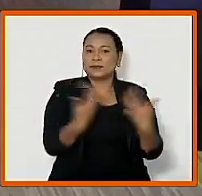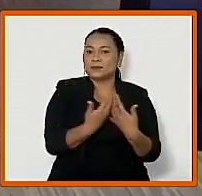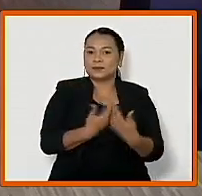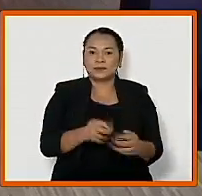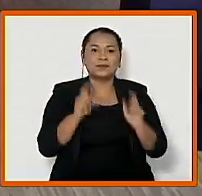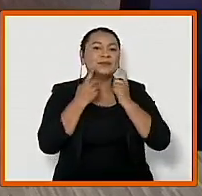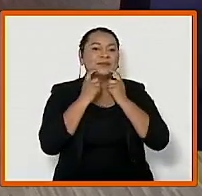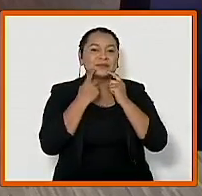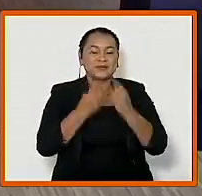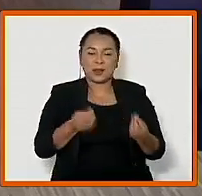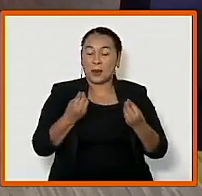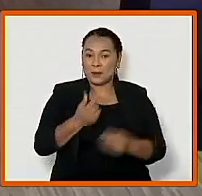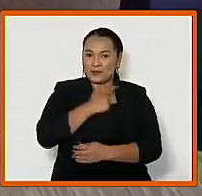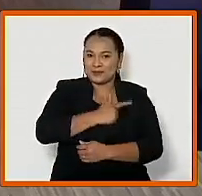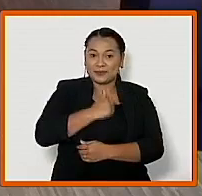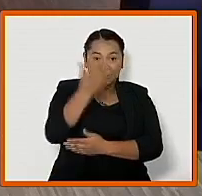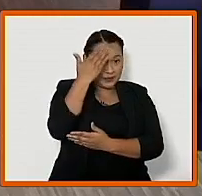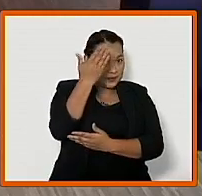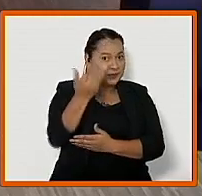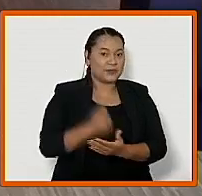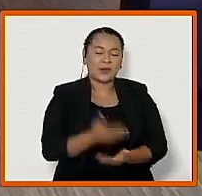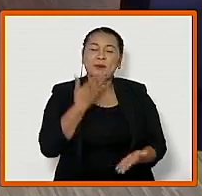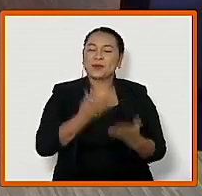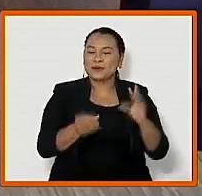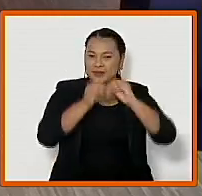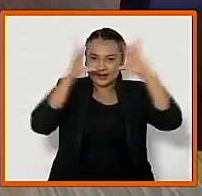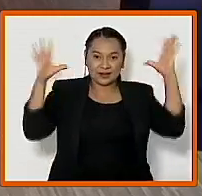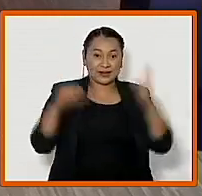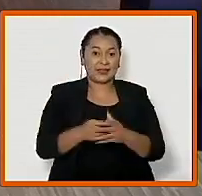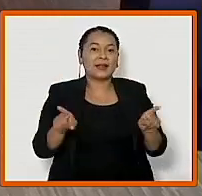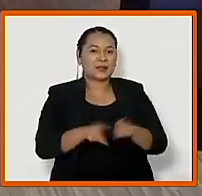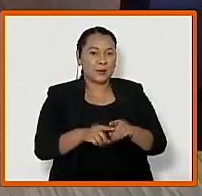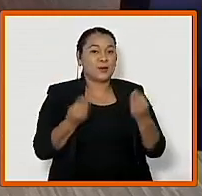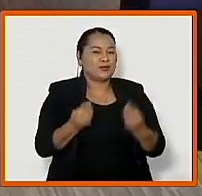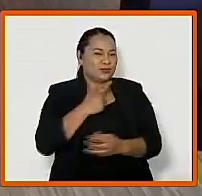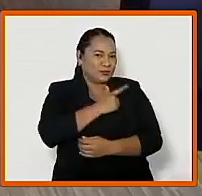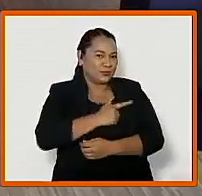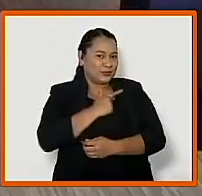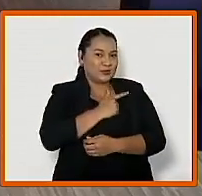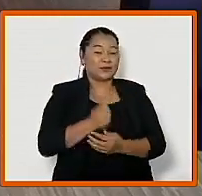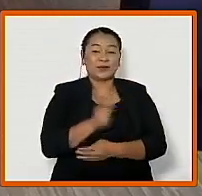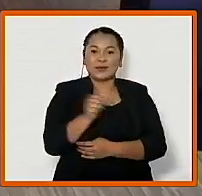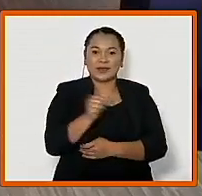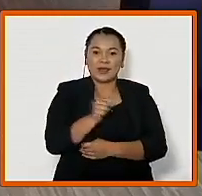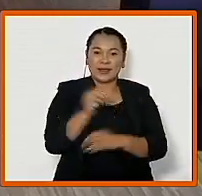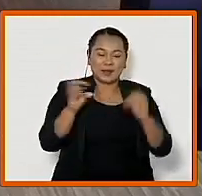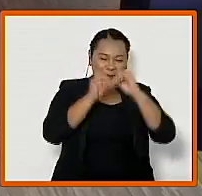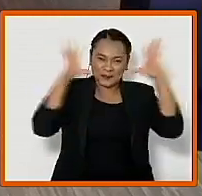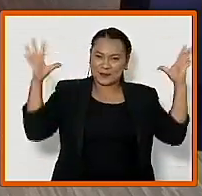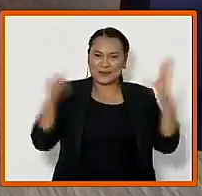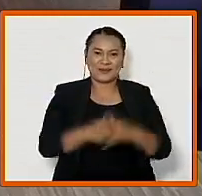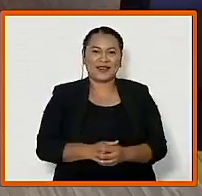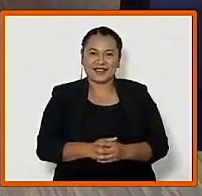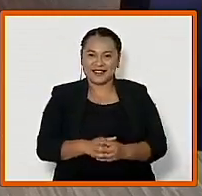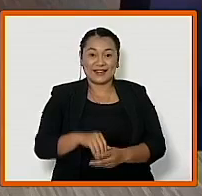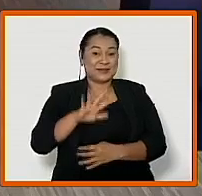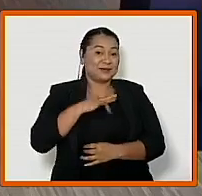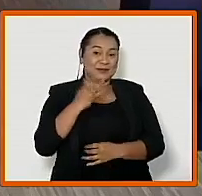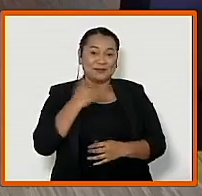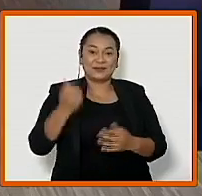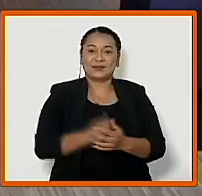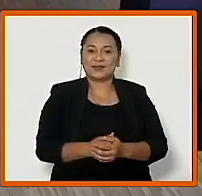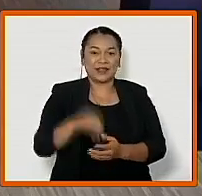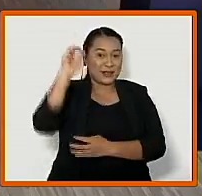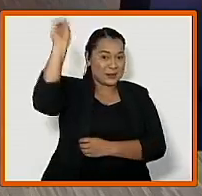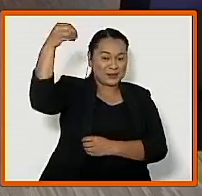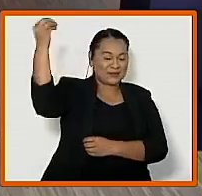estás, Tatiana? Un placer saludarte el día de hoy. Buenos días, Madeline. También es un placer saludarte en esta mañana tan rica. Ya se siente el solecito de verano y también es